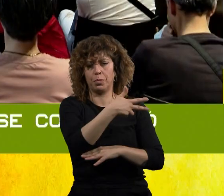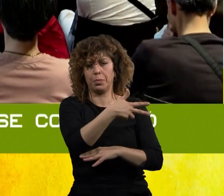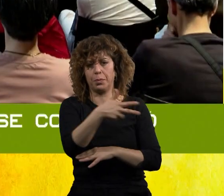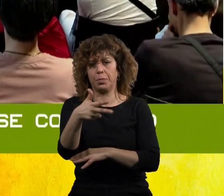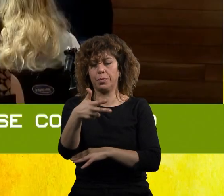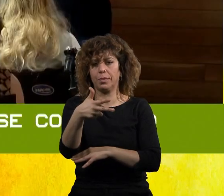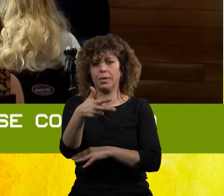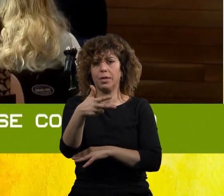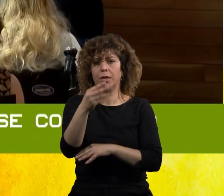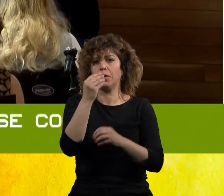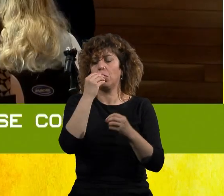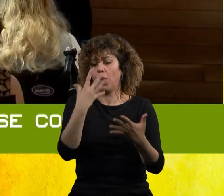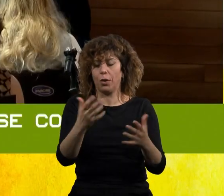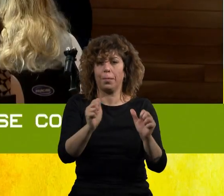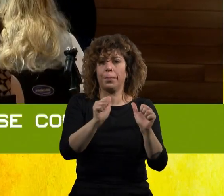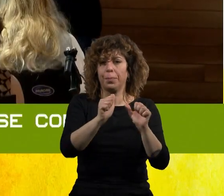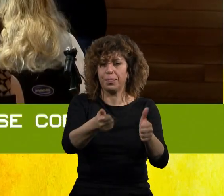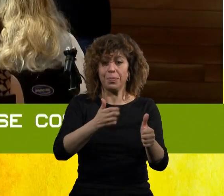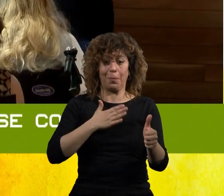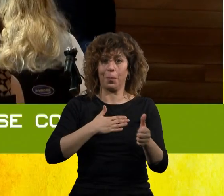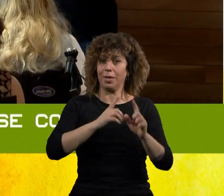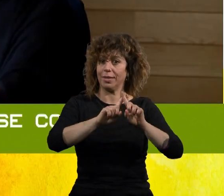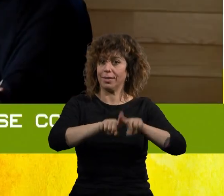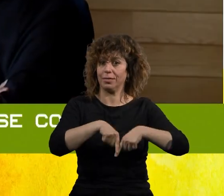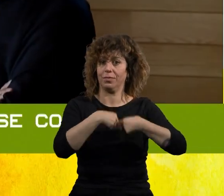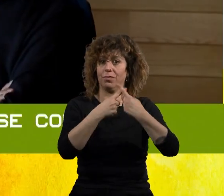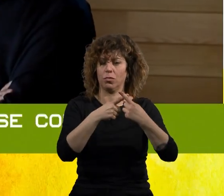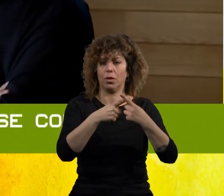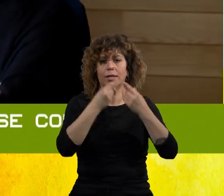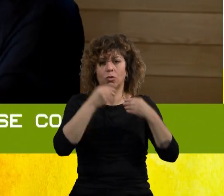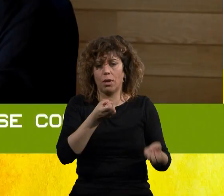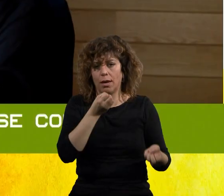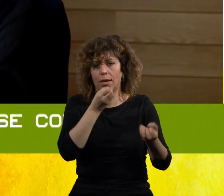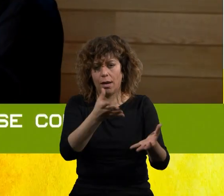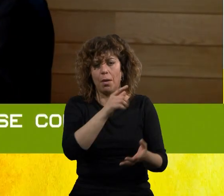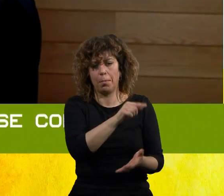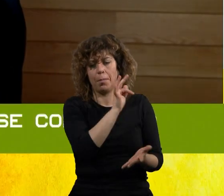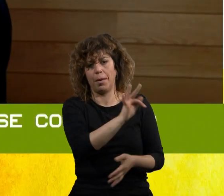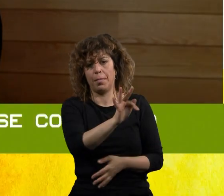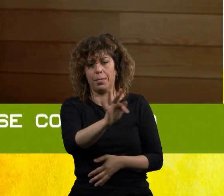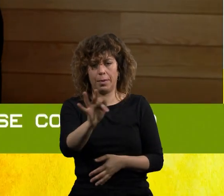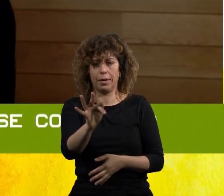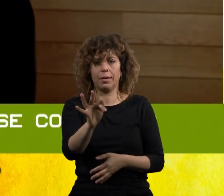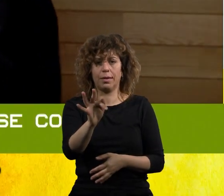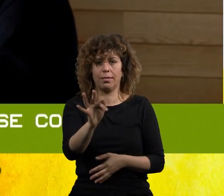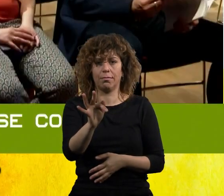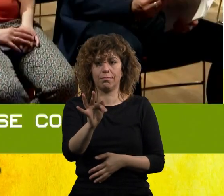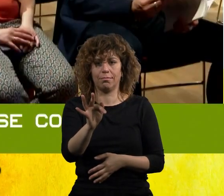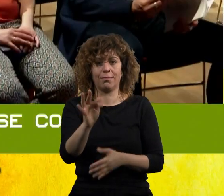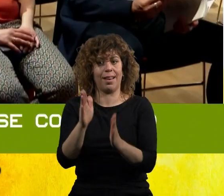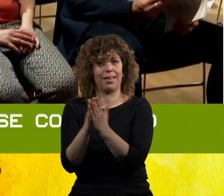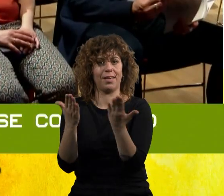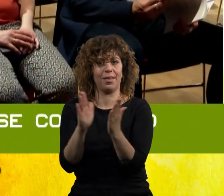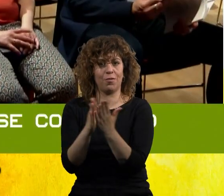bueno, empiezo con la historia propia mía familiar y luego voy contando todas estas a través de todas las historias. Entonces fue como un poco a la vez, ¿no? Que iba haciendo